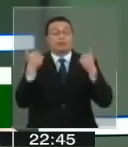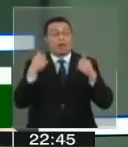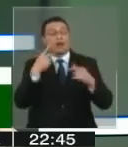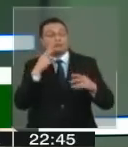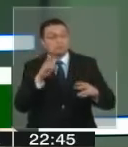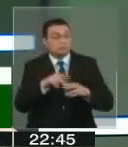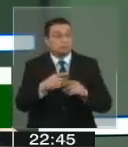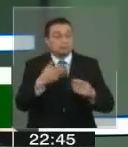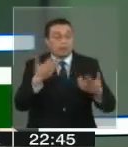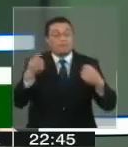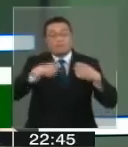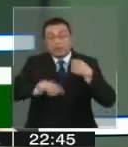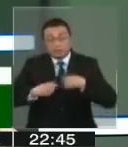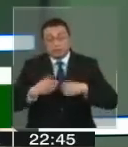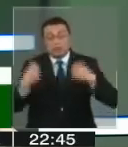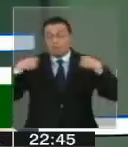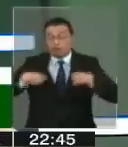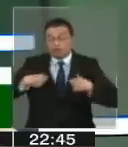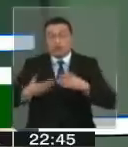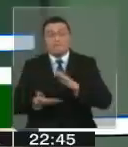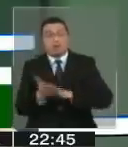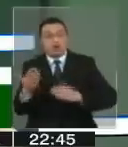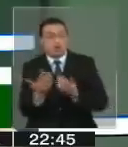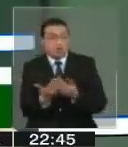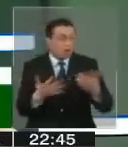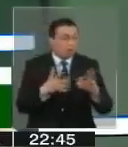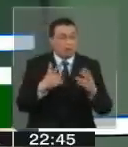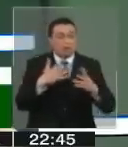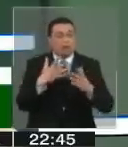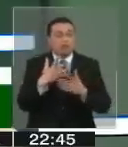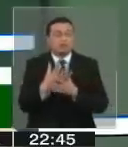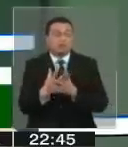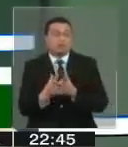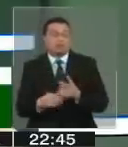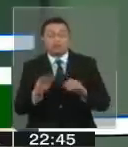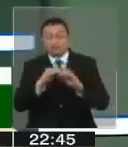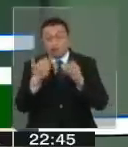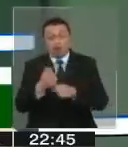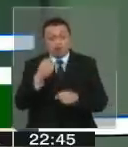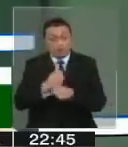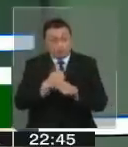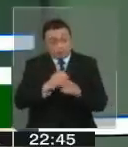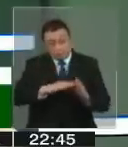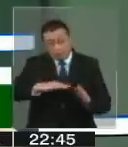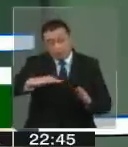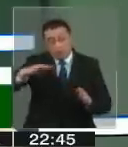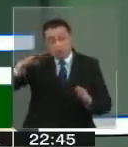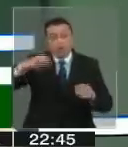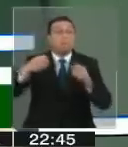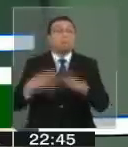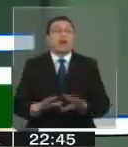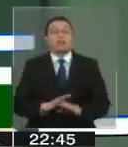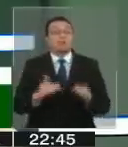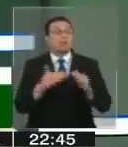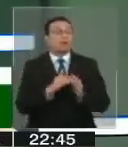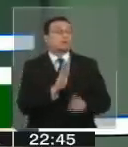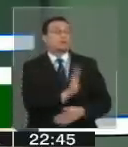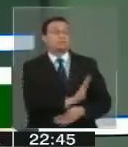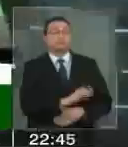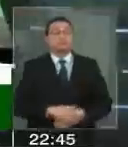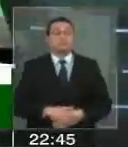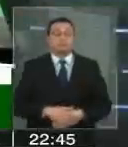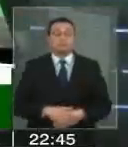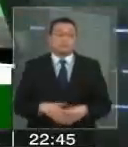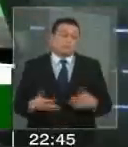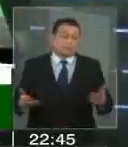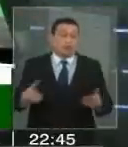levantarse, vestirse, la mochila, vamos al colegio. Todo lo que los papás trabajaron durante todos estos años se pierde. Entonces, eso